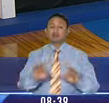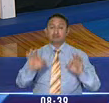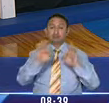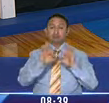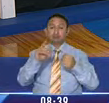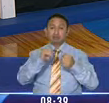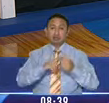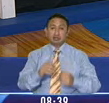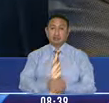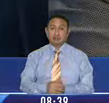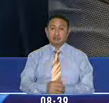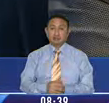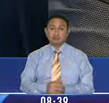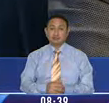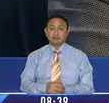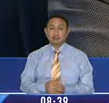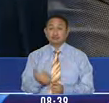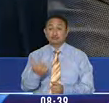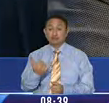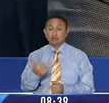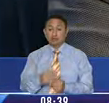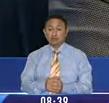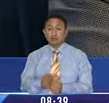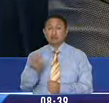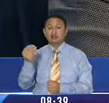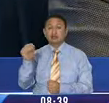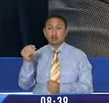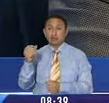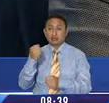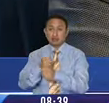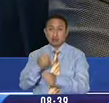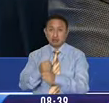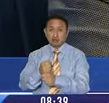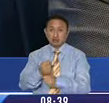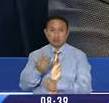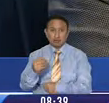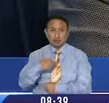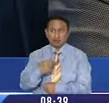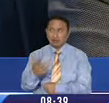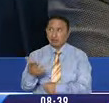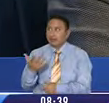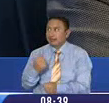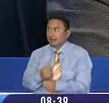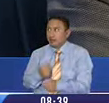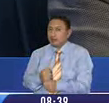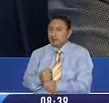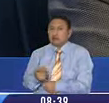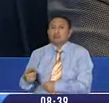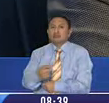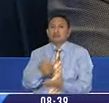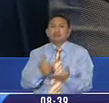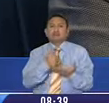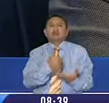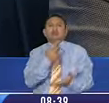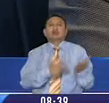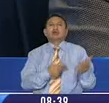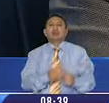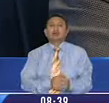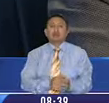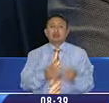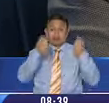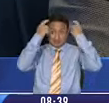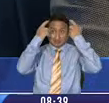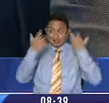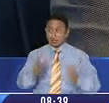para la ciudad, el tema de la generación del empleo para los jóvenes. Los jóvenes se quejan, ¿qué hace usted con los jóvenes? Jóvenes salen, lo que acaba de decir, ¿y dónde se